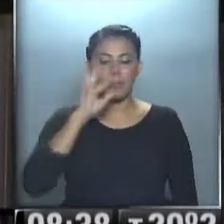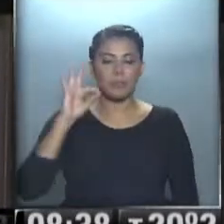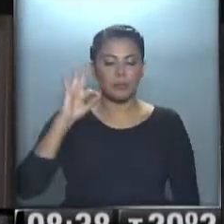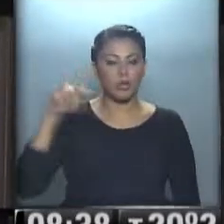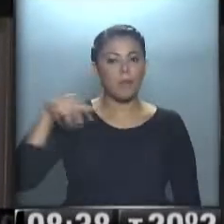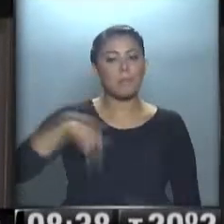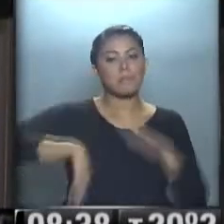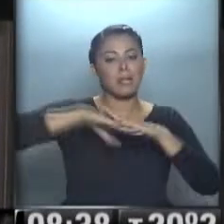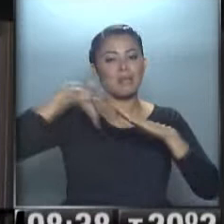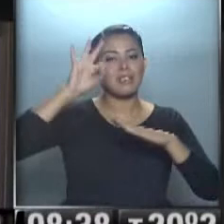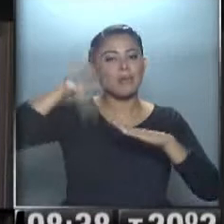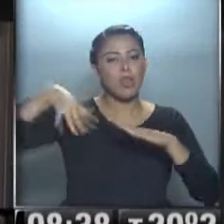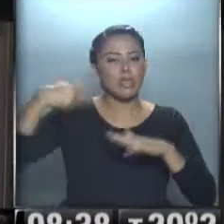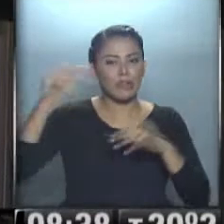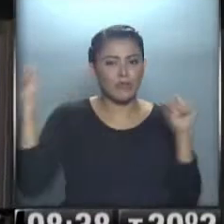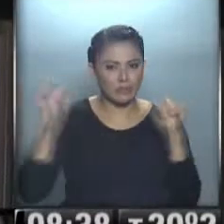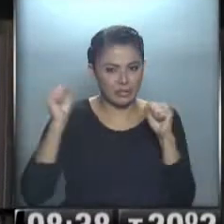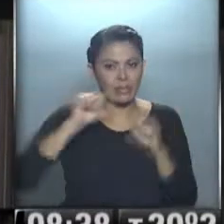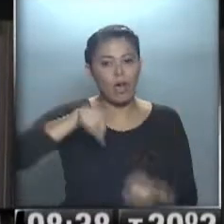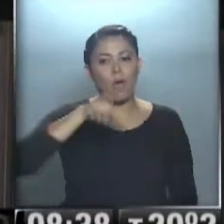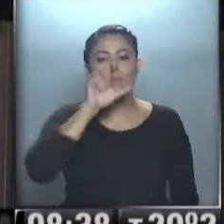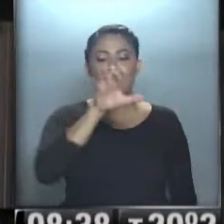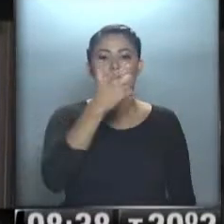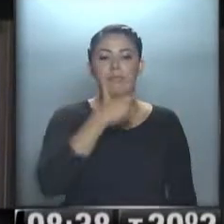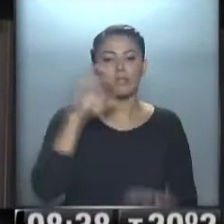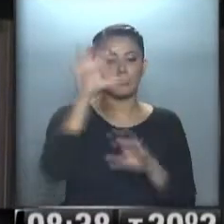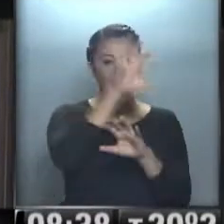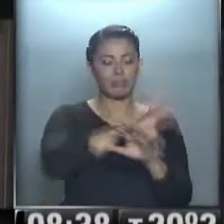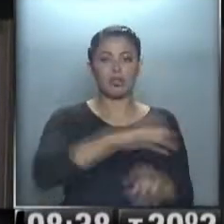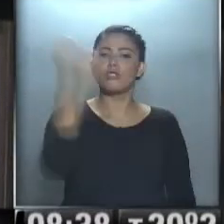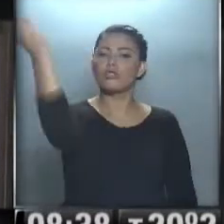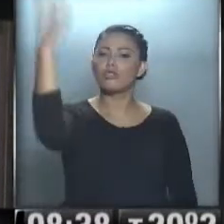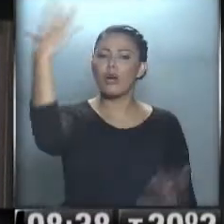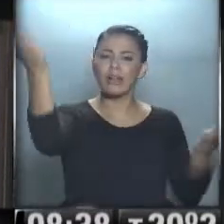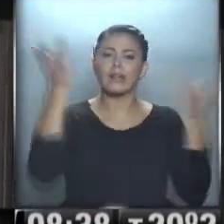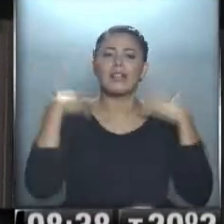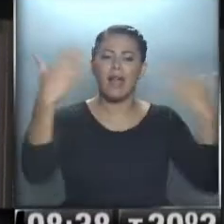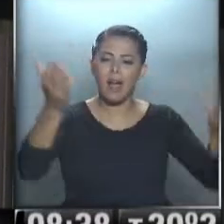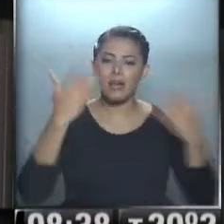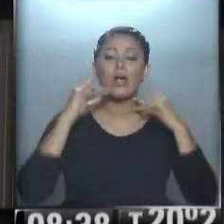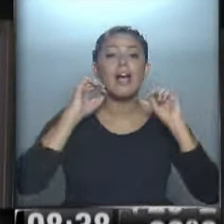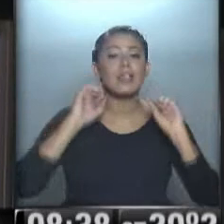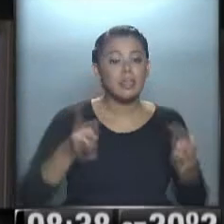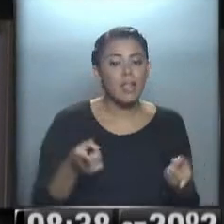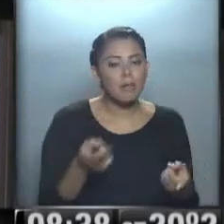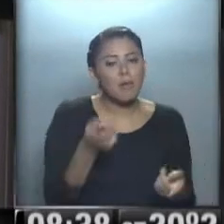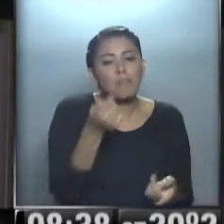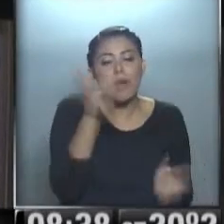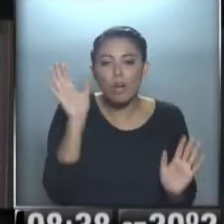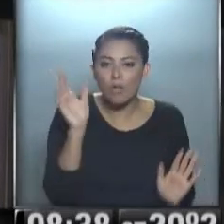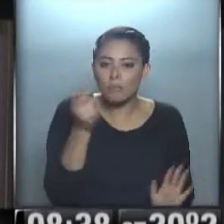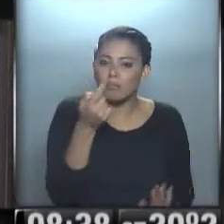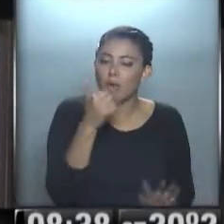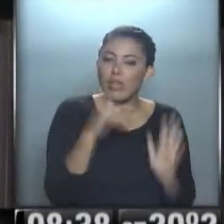3 bajo cero en curso muchos son mucho calor y además bajísima chiquita y de